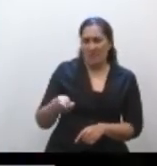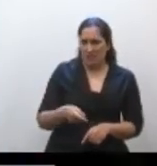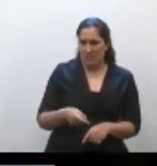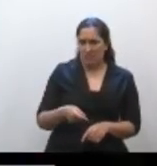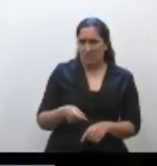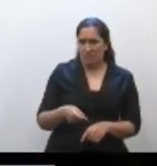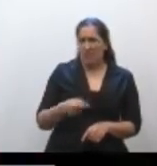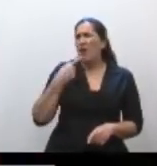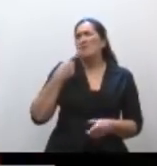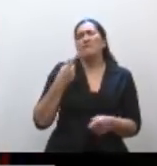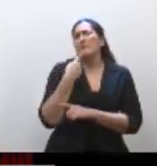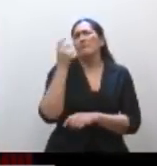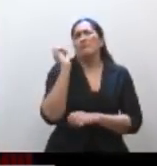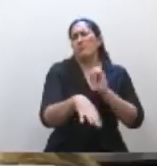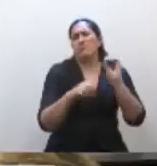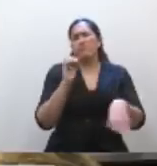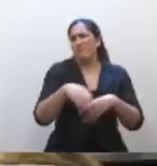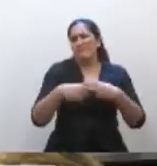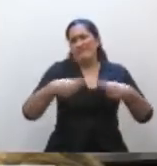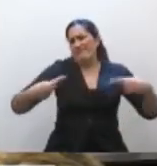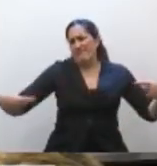y otros insultos por allí